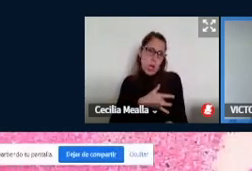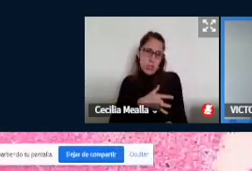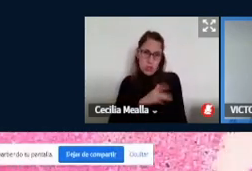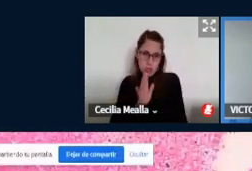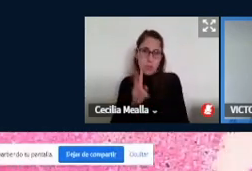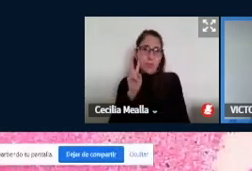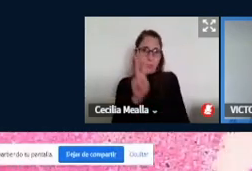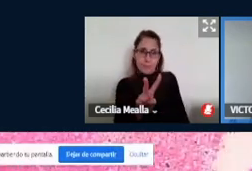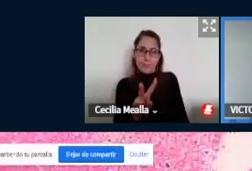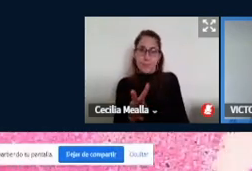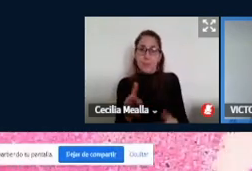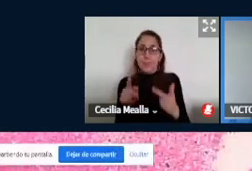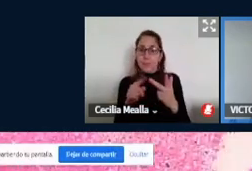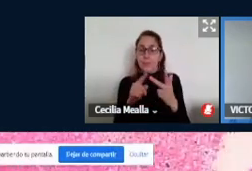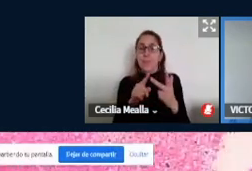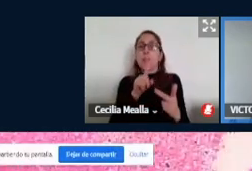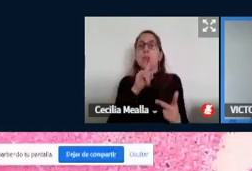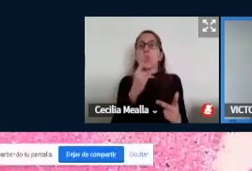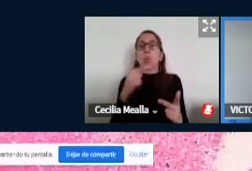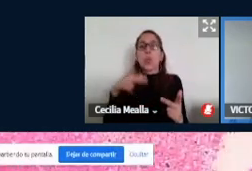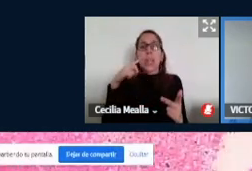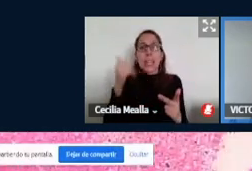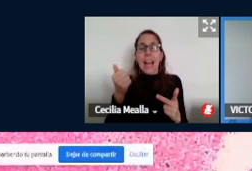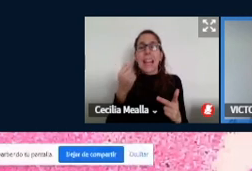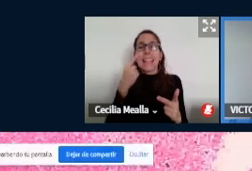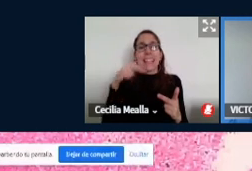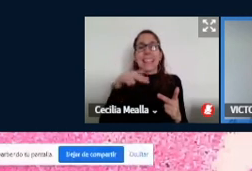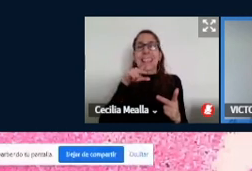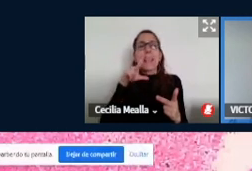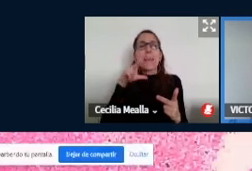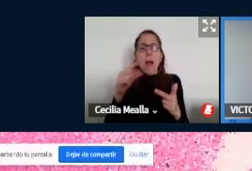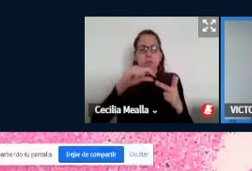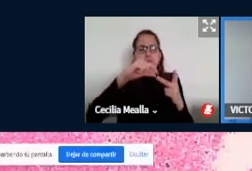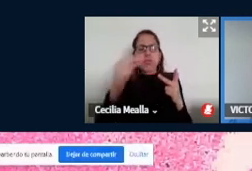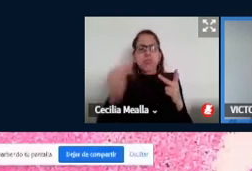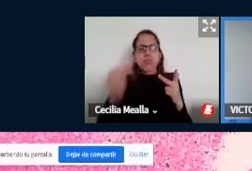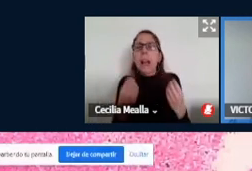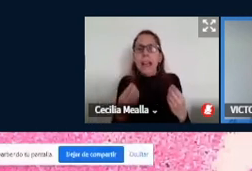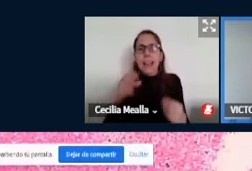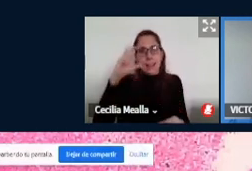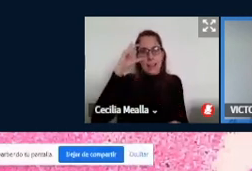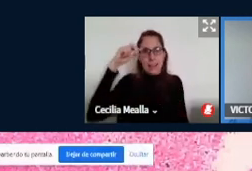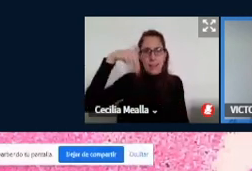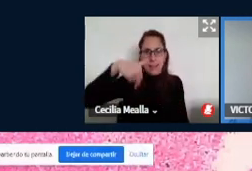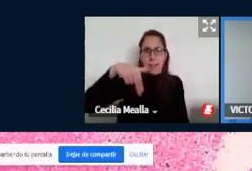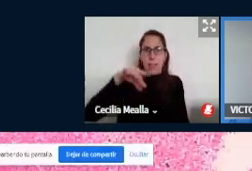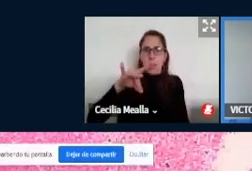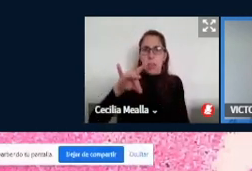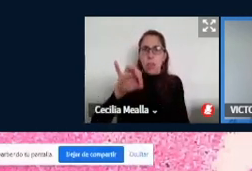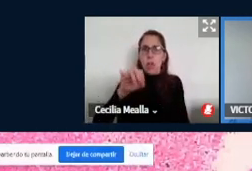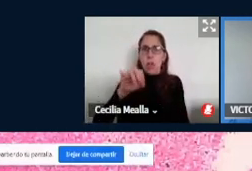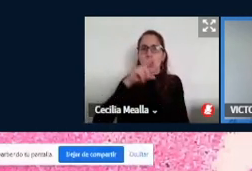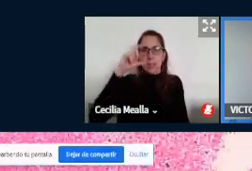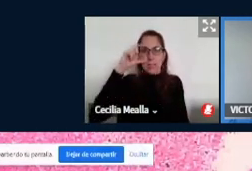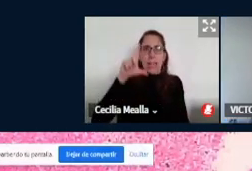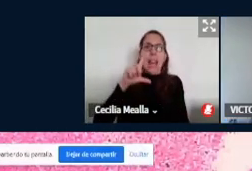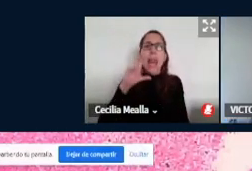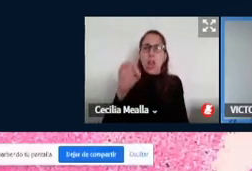¿Sí? Túnica íntima, tenemos el endotelio, que acá no se llega mucho a diferenciar, pero también es un epitelio